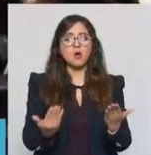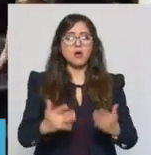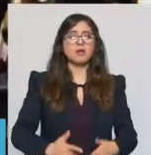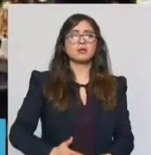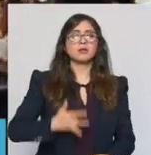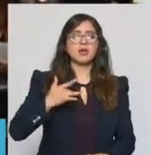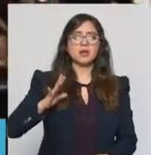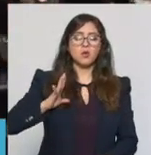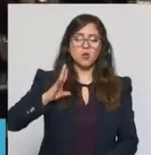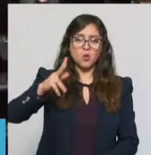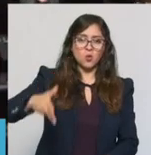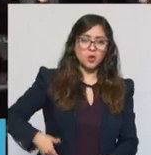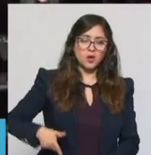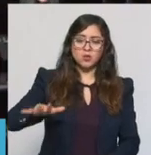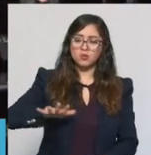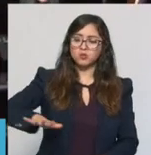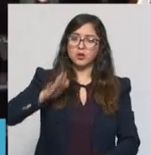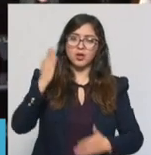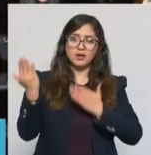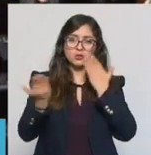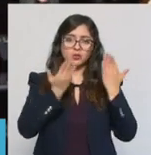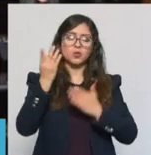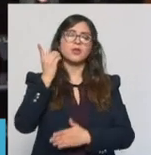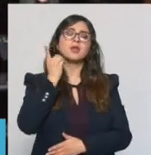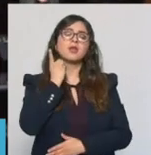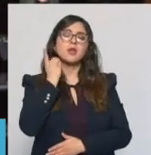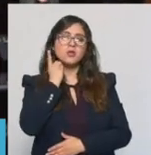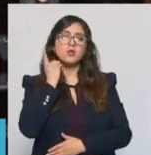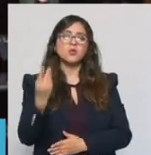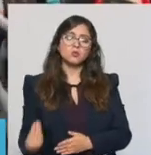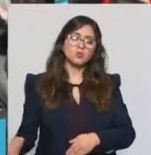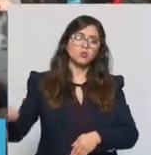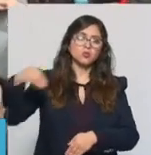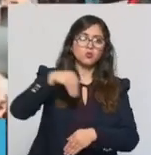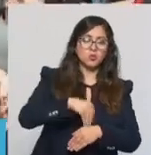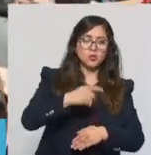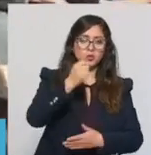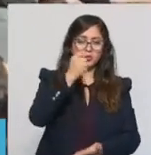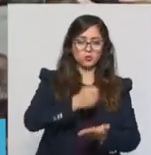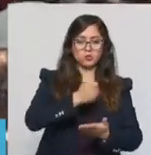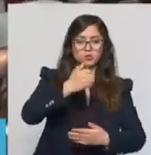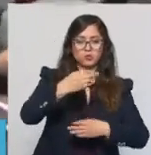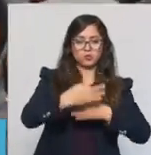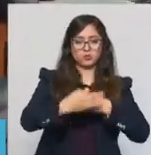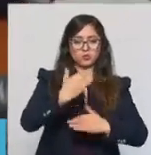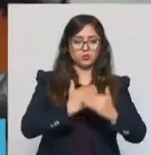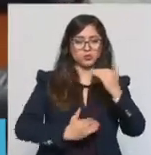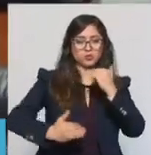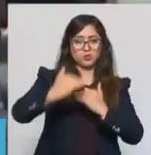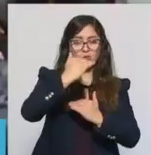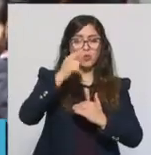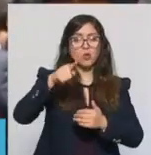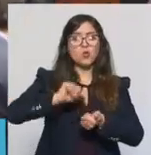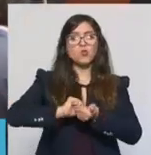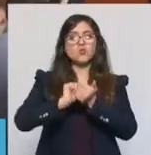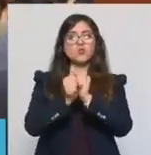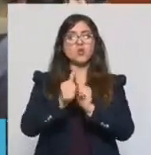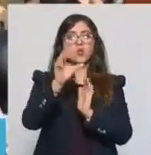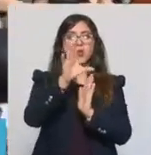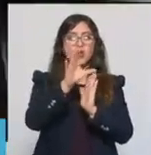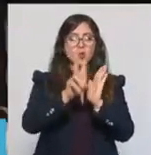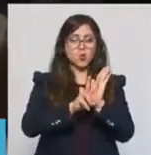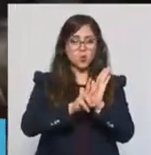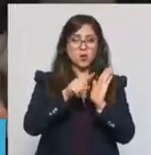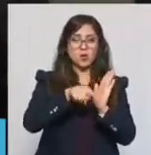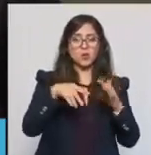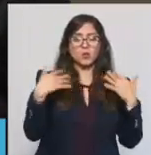para la Facultad de Derecho que llegue a la Suprema Corte una egresada con un currículum de la propia facultad, con un currículum